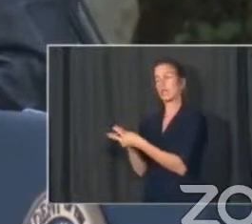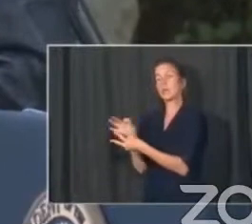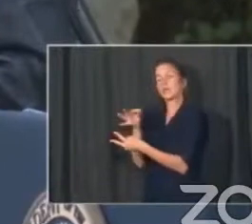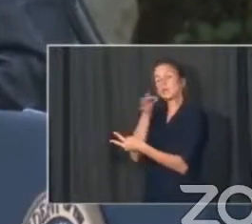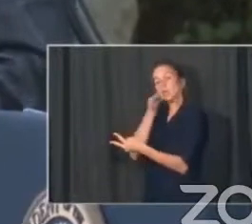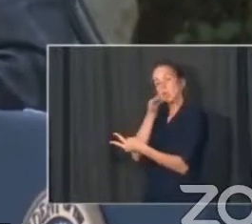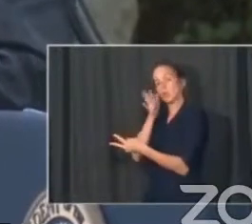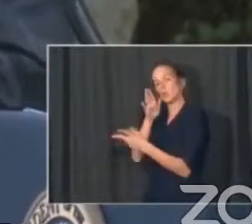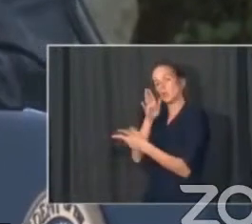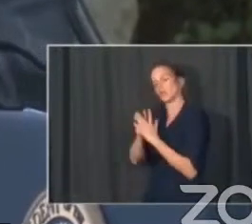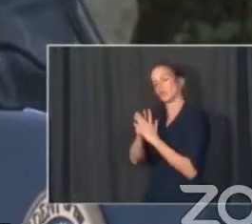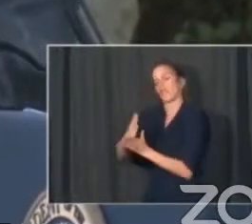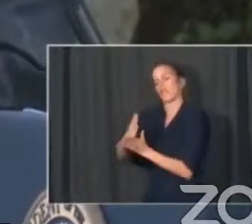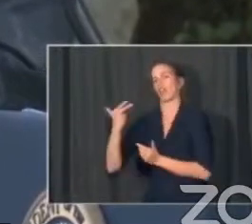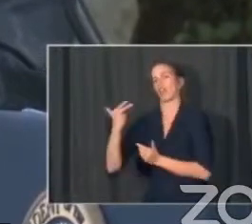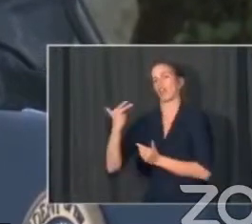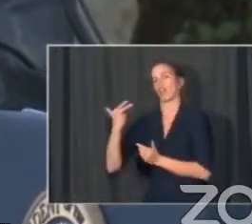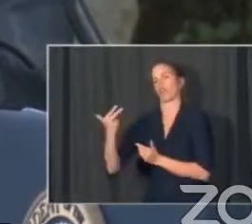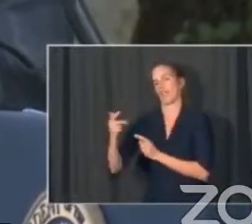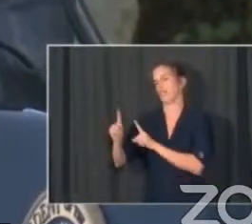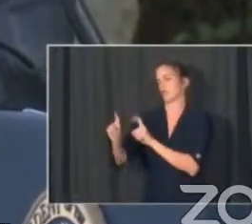eficacia de estas vacunas.